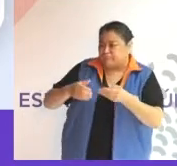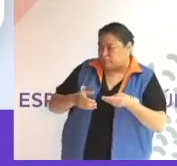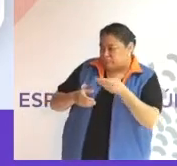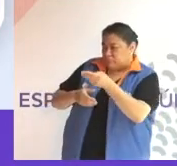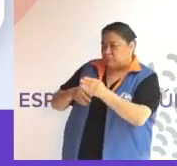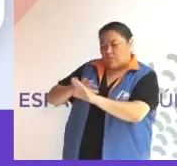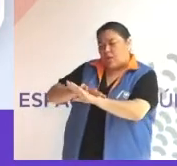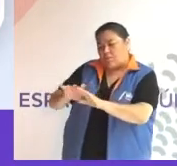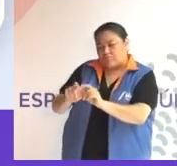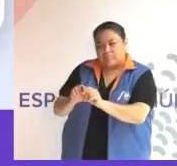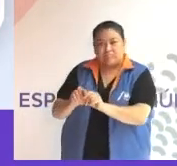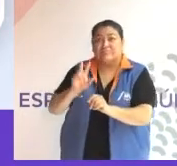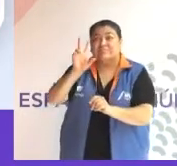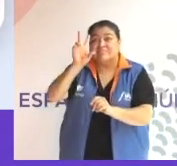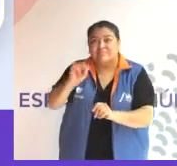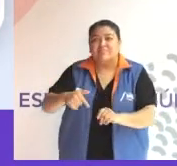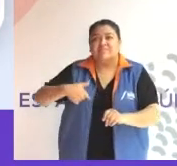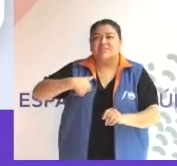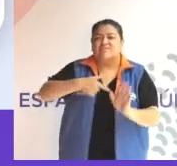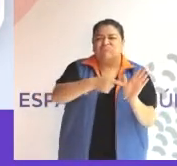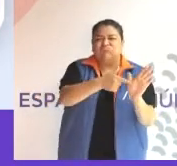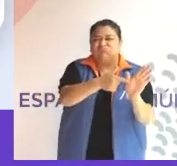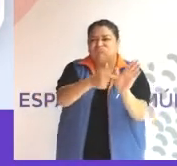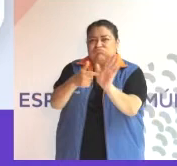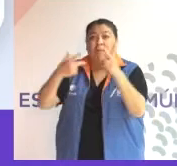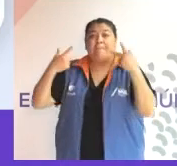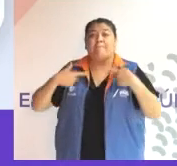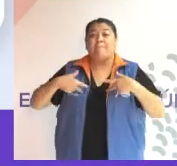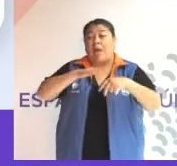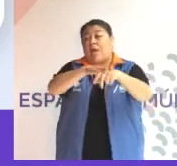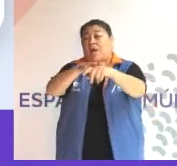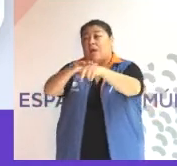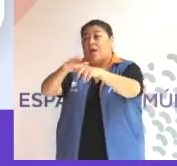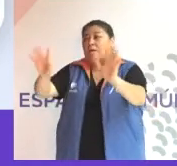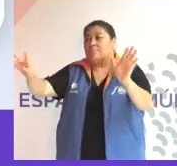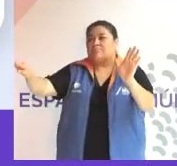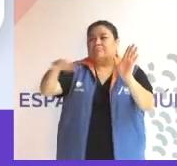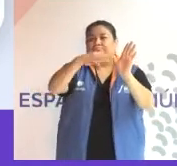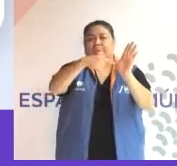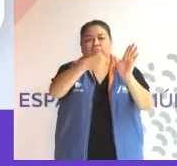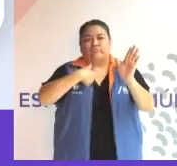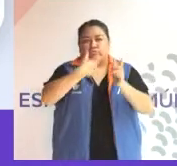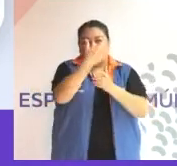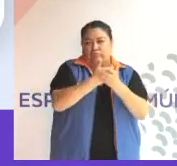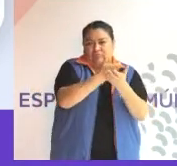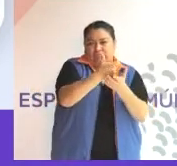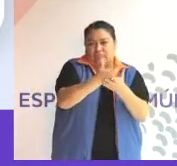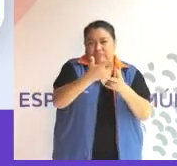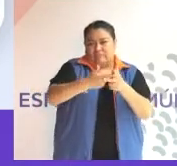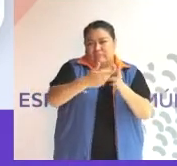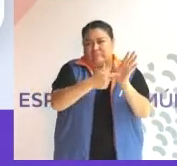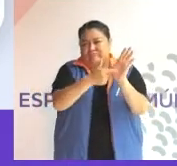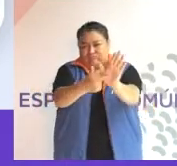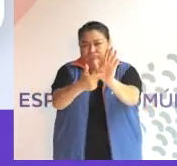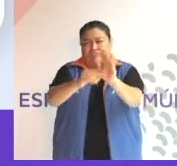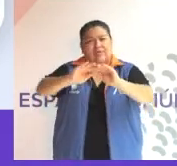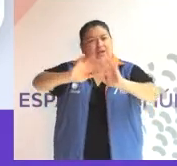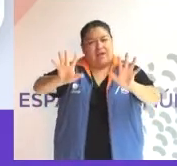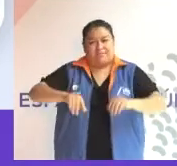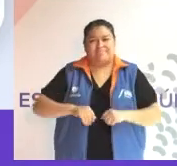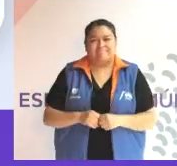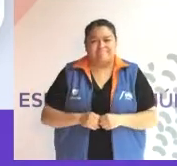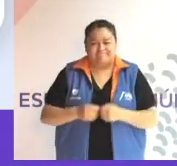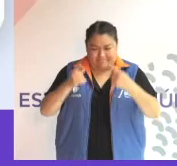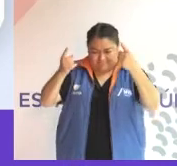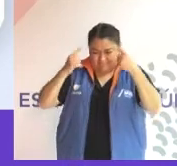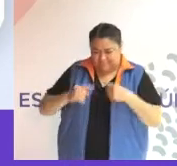patronato, sino cómo rendimos cuenta a todos estos otros grupos de interés. El tercero, que también lo mencionaba